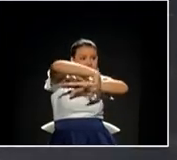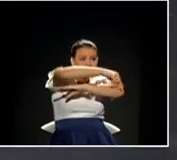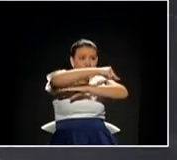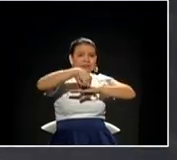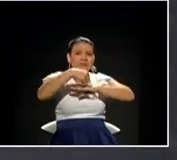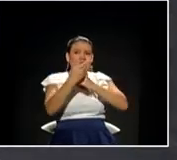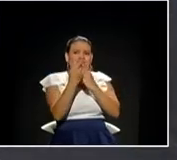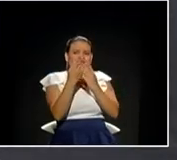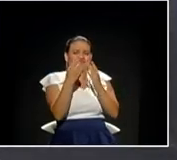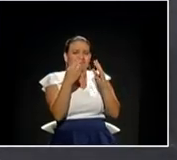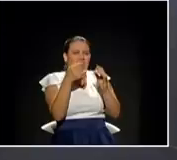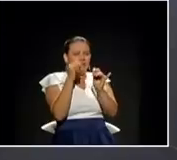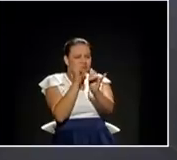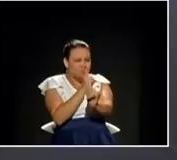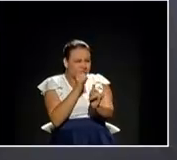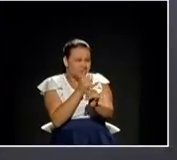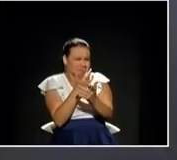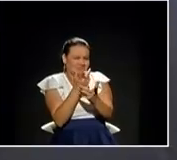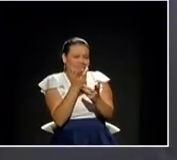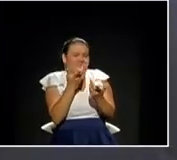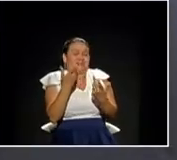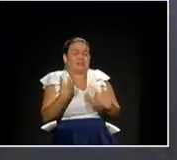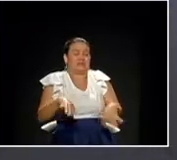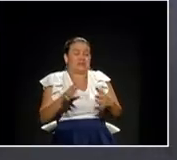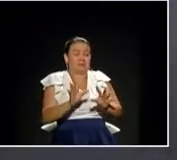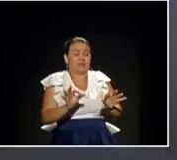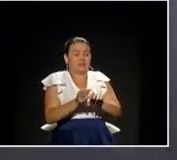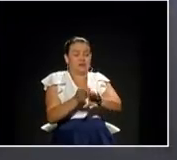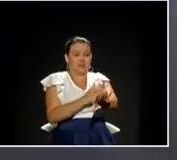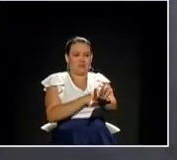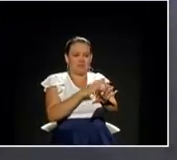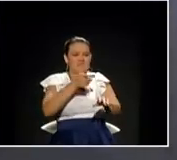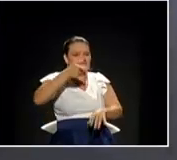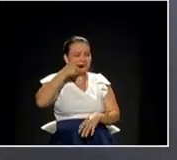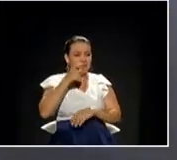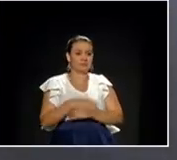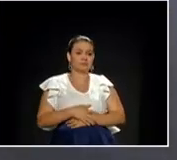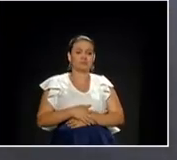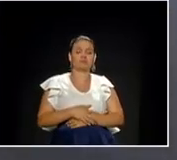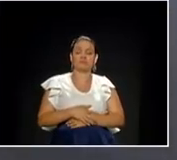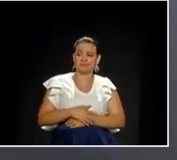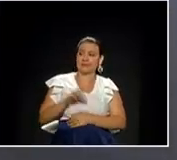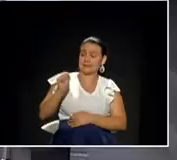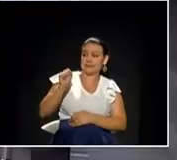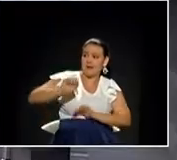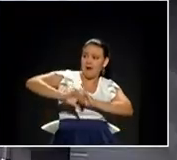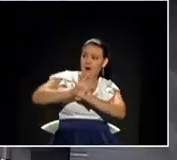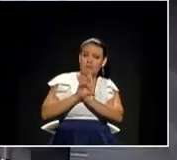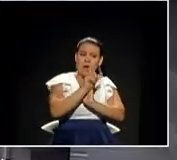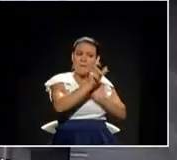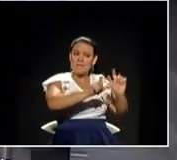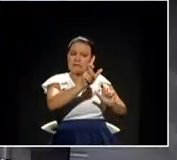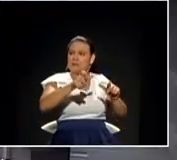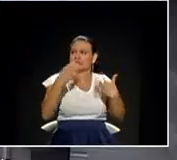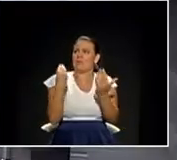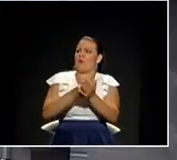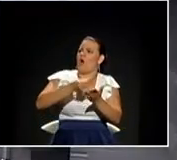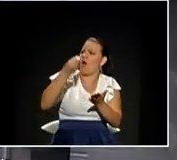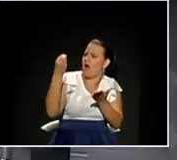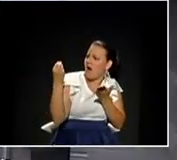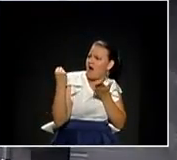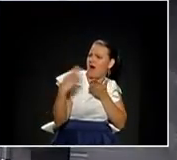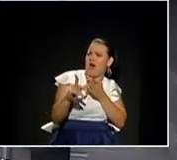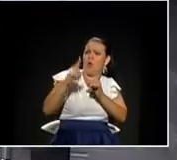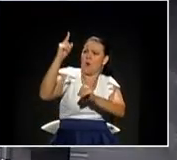a las personas les ha tocado incluso pagar la implosión es un costo muy alto no lo paga a la alcaldía pero no tienen que ser ellos los que lo tienen que pagar